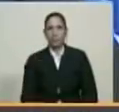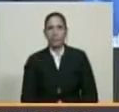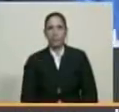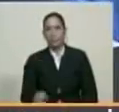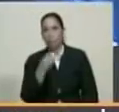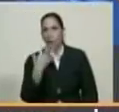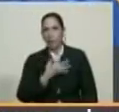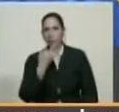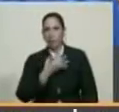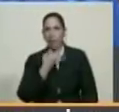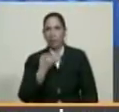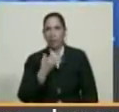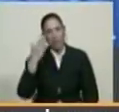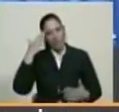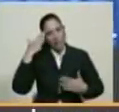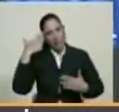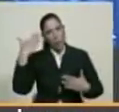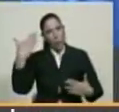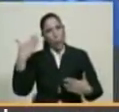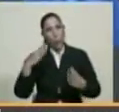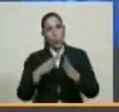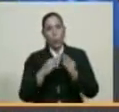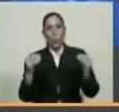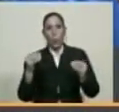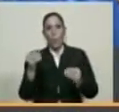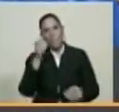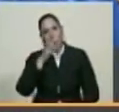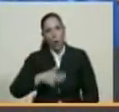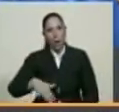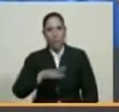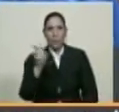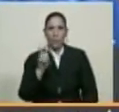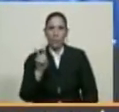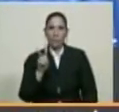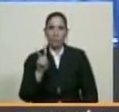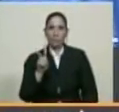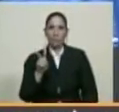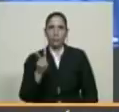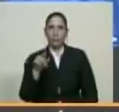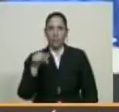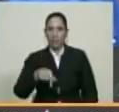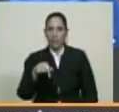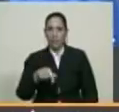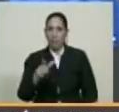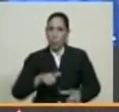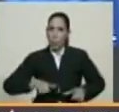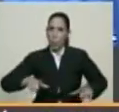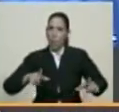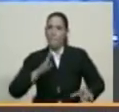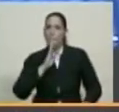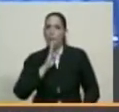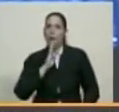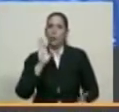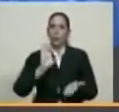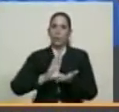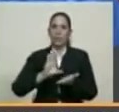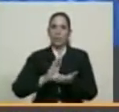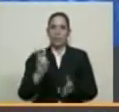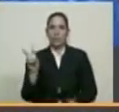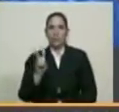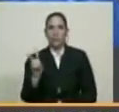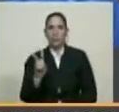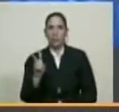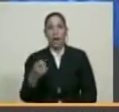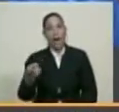tardes, un saludo a todo el pueblo venezolano. Desde la sede del Banco Central de Venezuela. Ayer